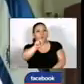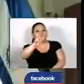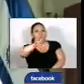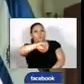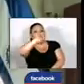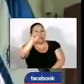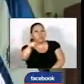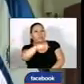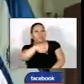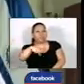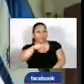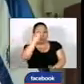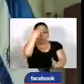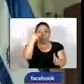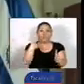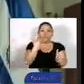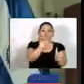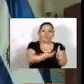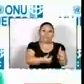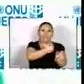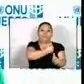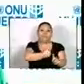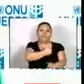fueron hacia las mujeres.